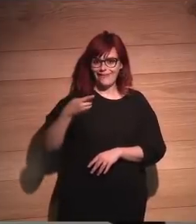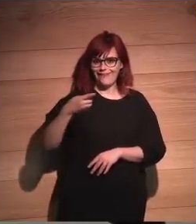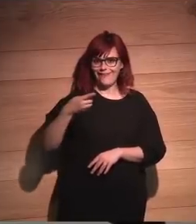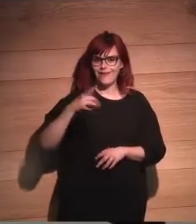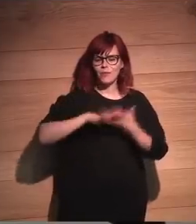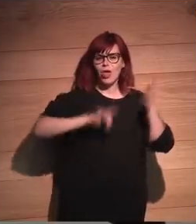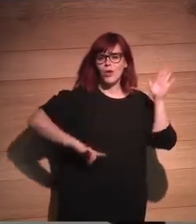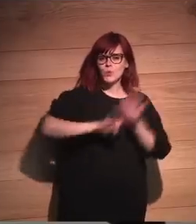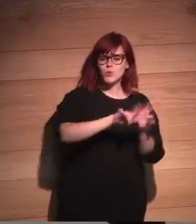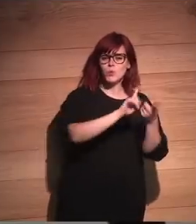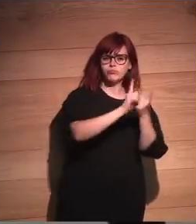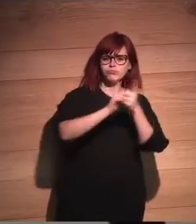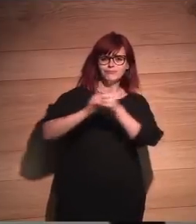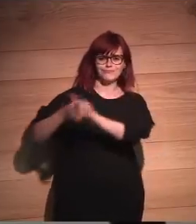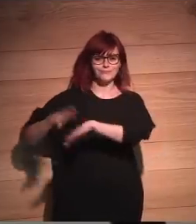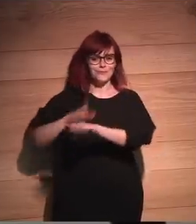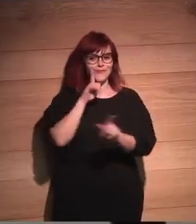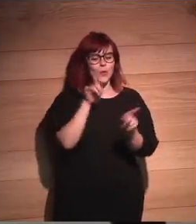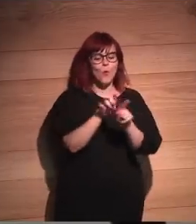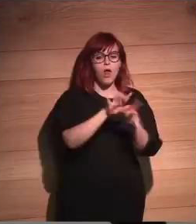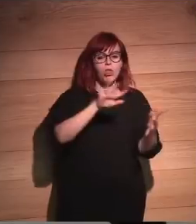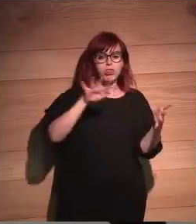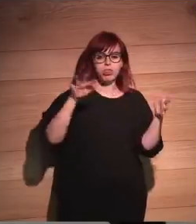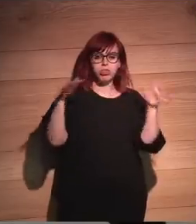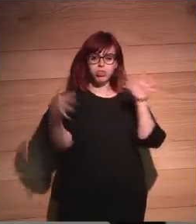cómo ha ido evolucionando, por ver cómo